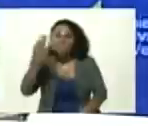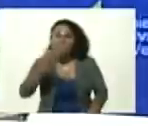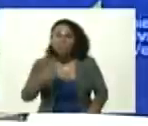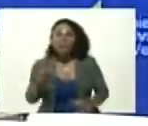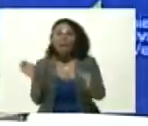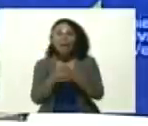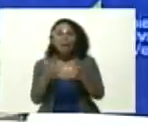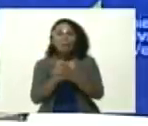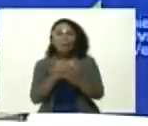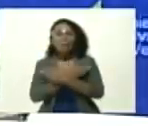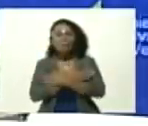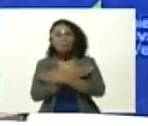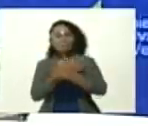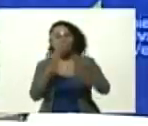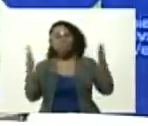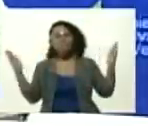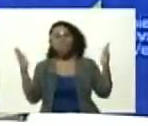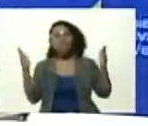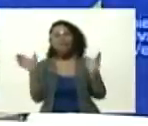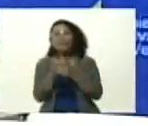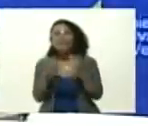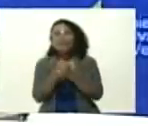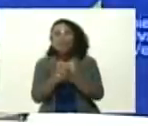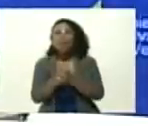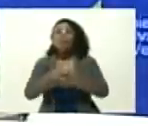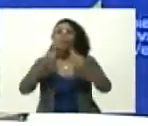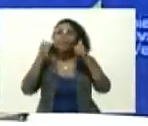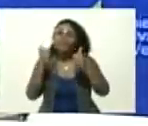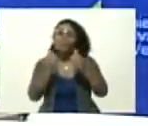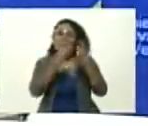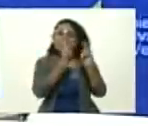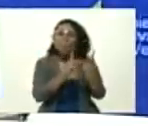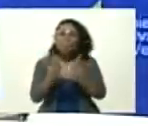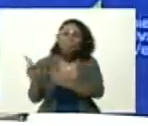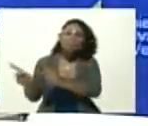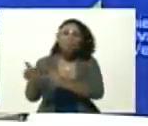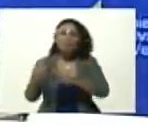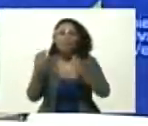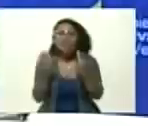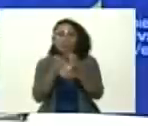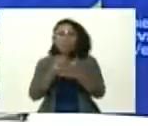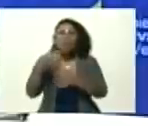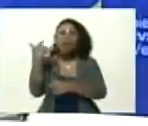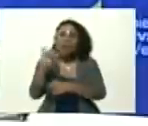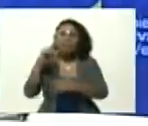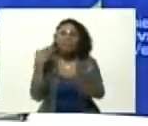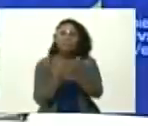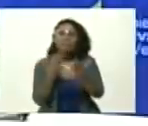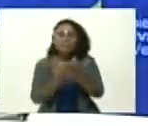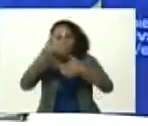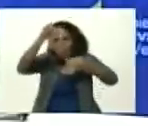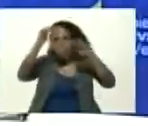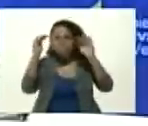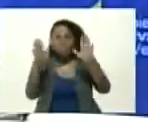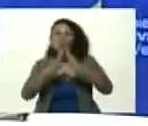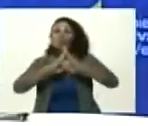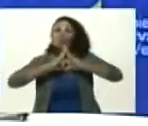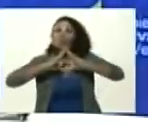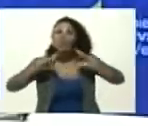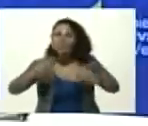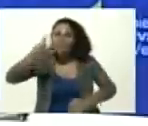está presto, el equipo está bien organizado, el equipo está en tiempo real atendiendo todas